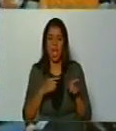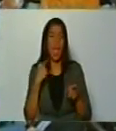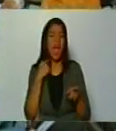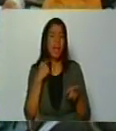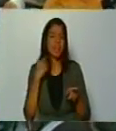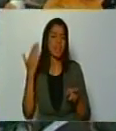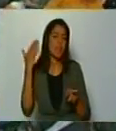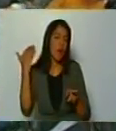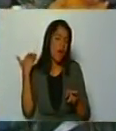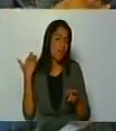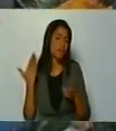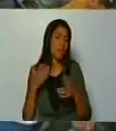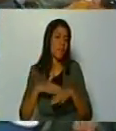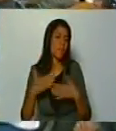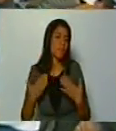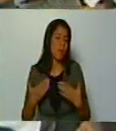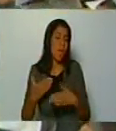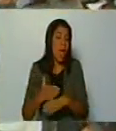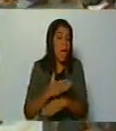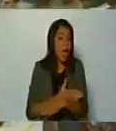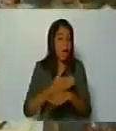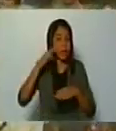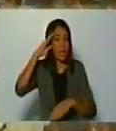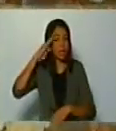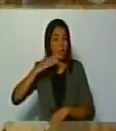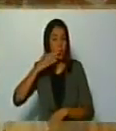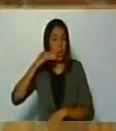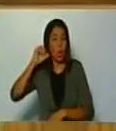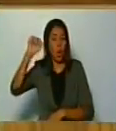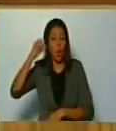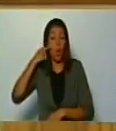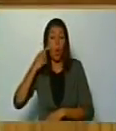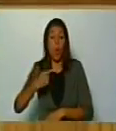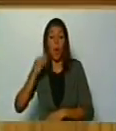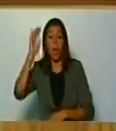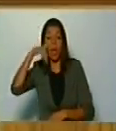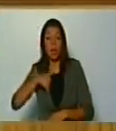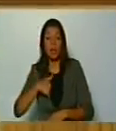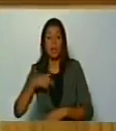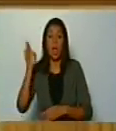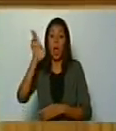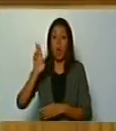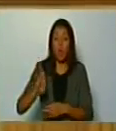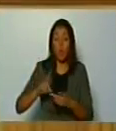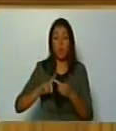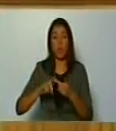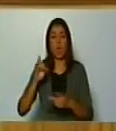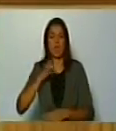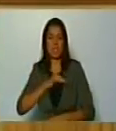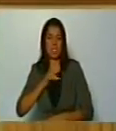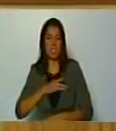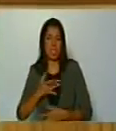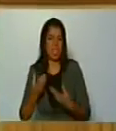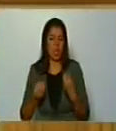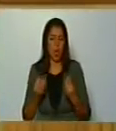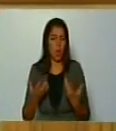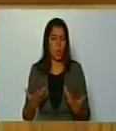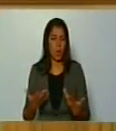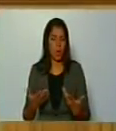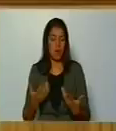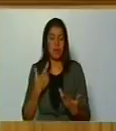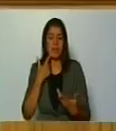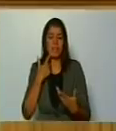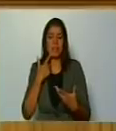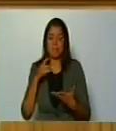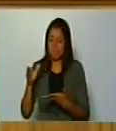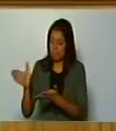instalaron antes que las dictaduras militares de Argentina, Uruguay, Chile, etcétera, a través de los